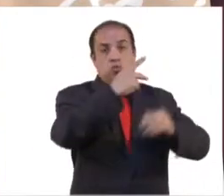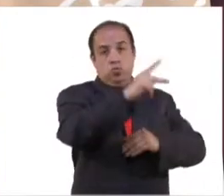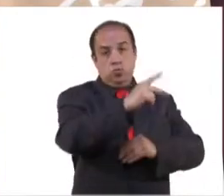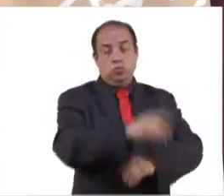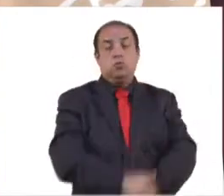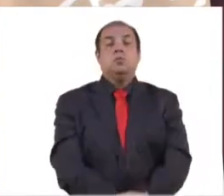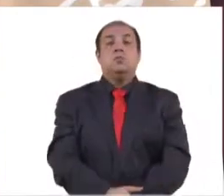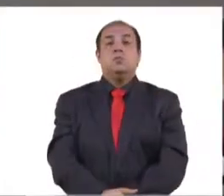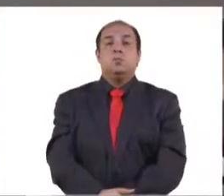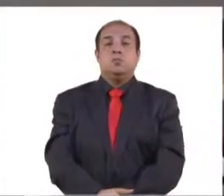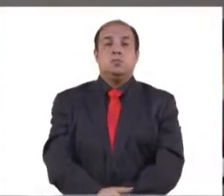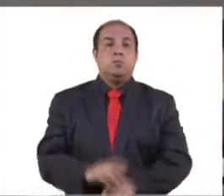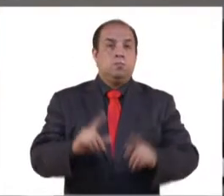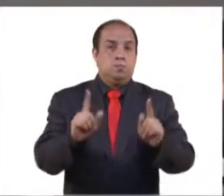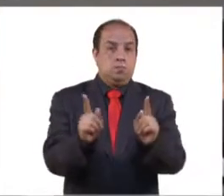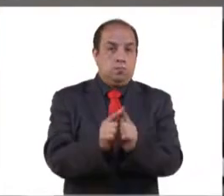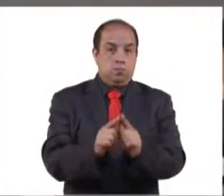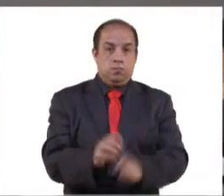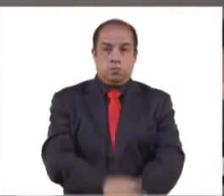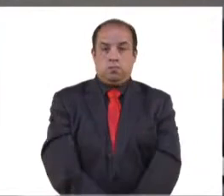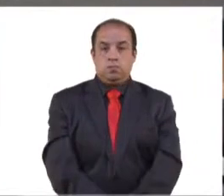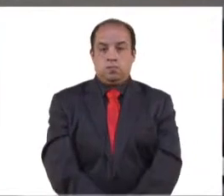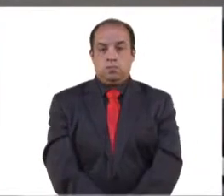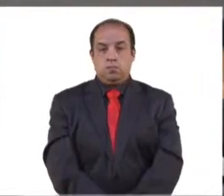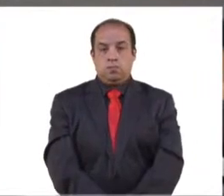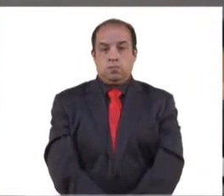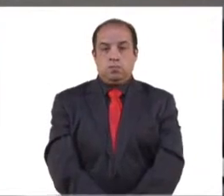domicilio. Es cuando.